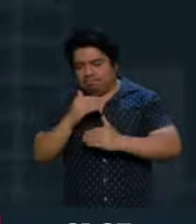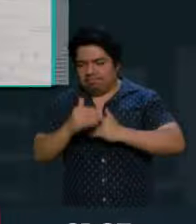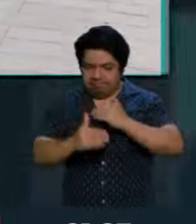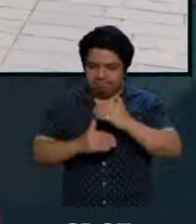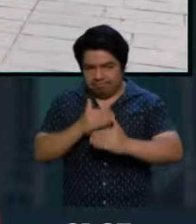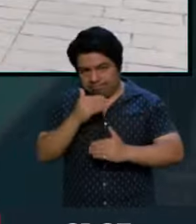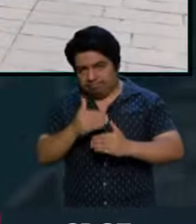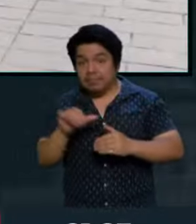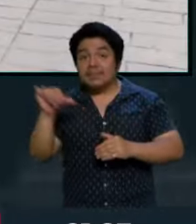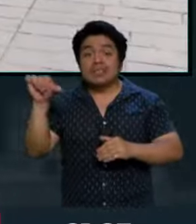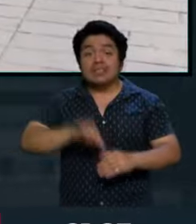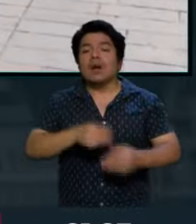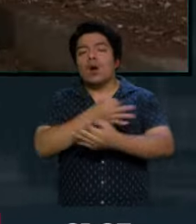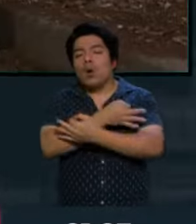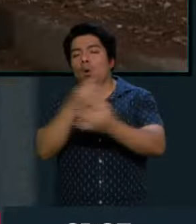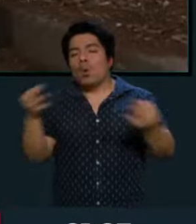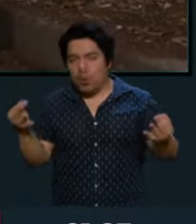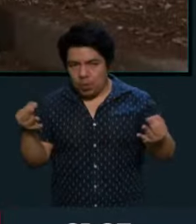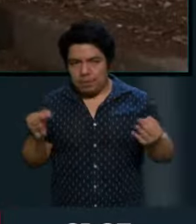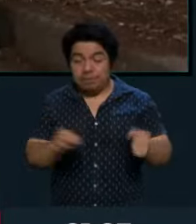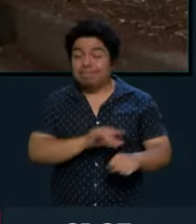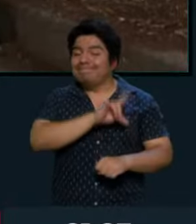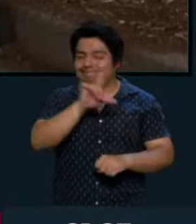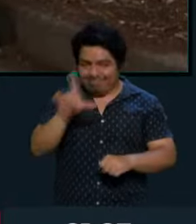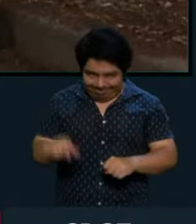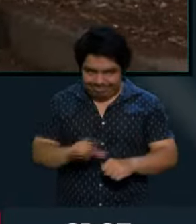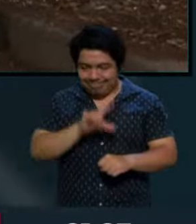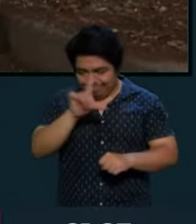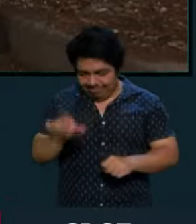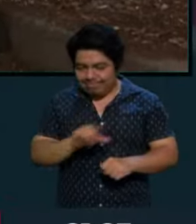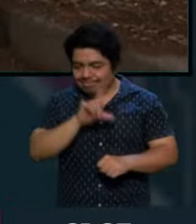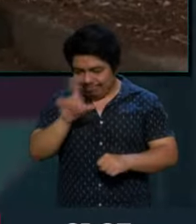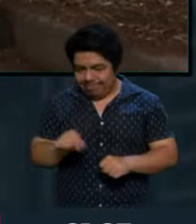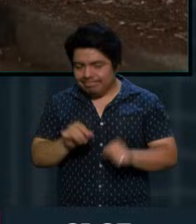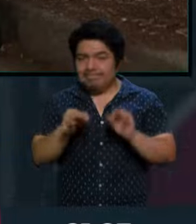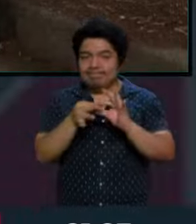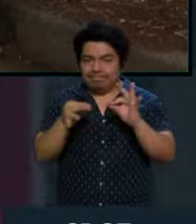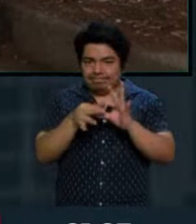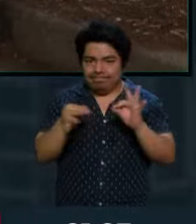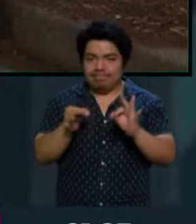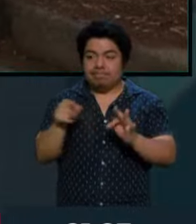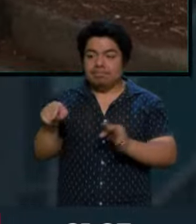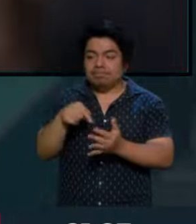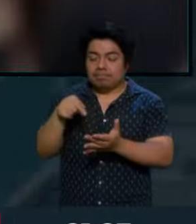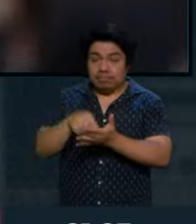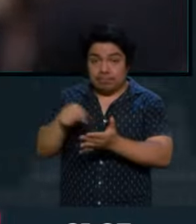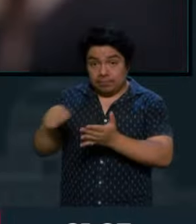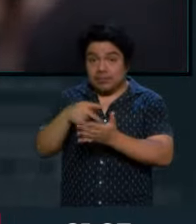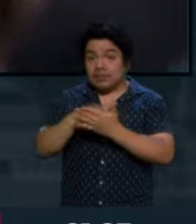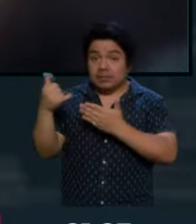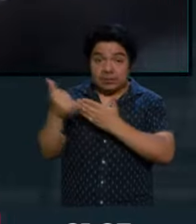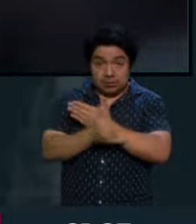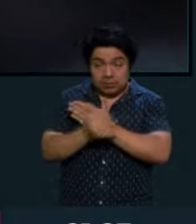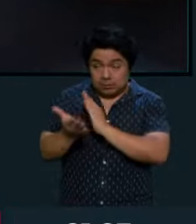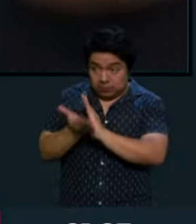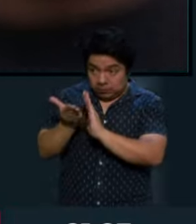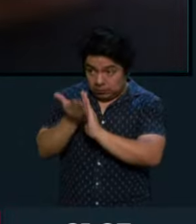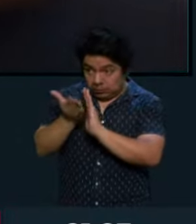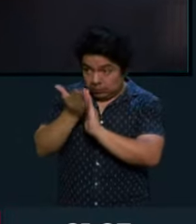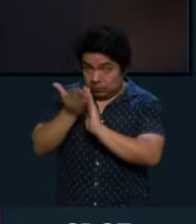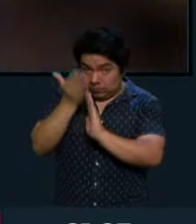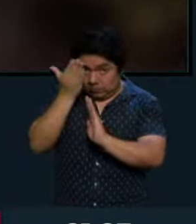anunciado el día de hoy, pronto se definirán los mecanismos para arribar a un buen proyecto arquitectónico. En este